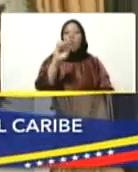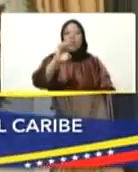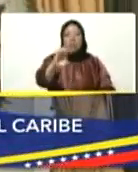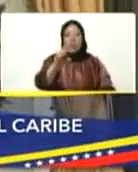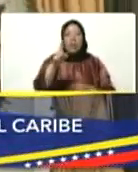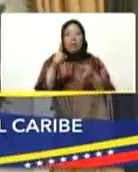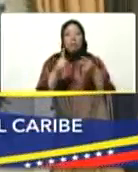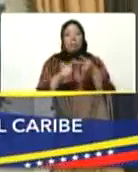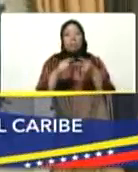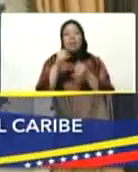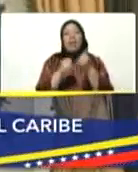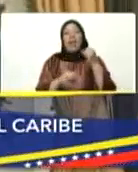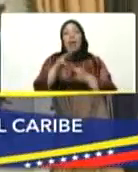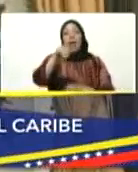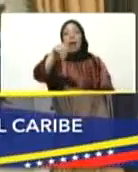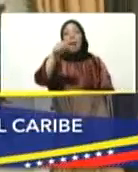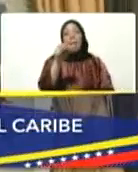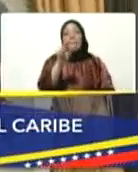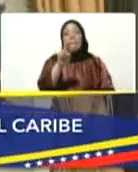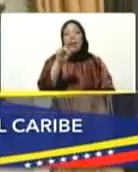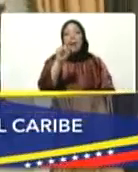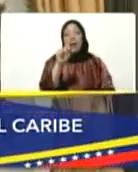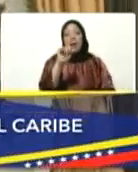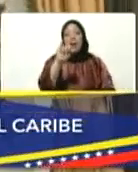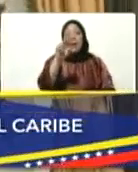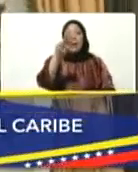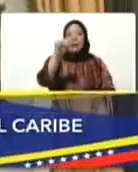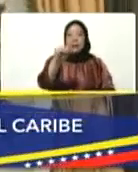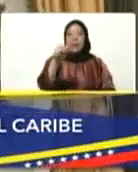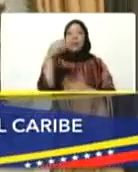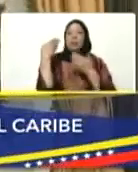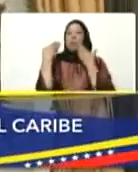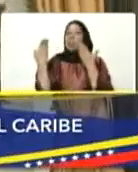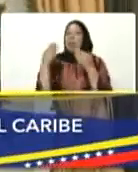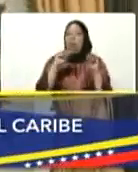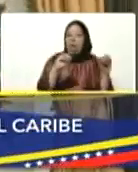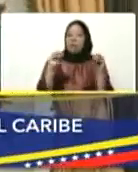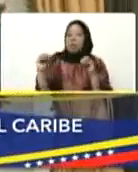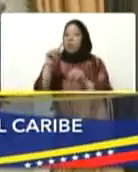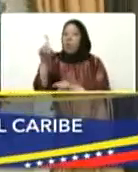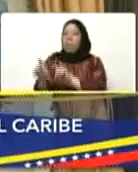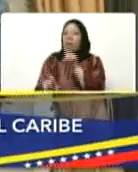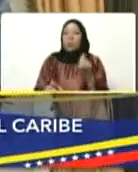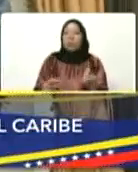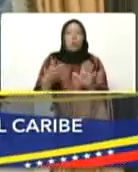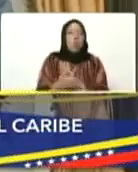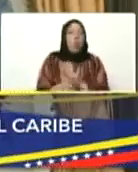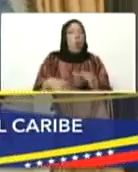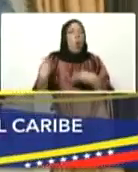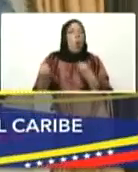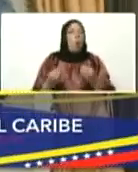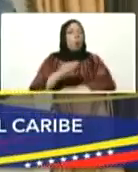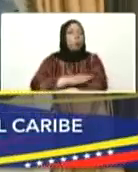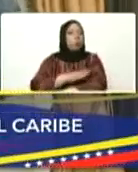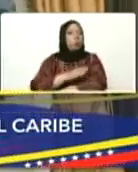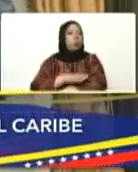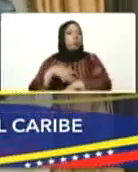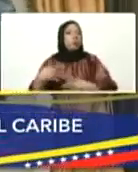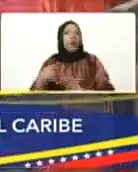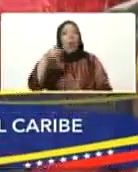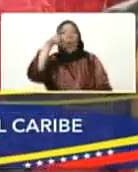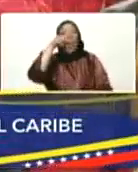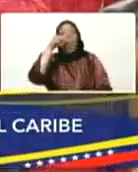Martí, muchachos, Raquel, si alguna cualidad tuvo José Martí, es que fue el hombre que